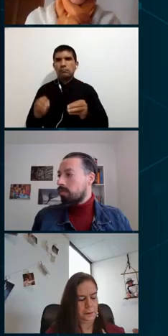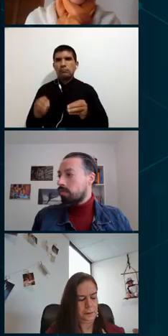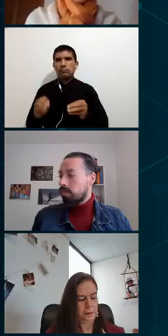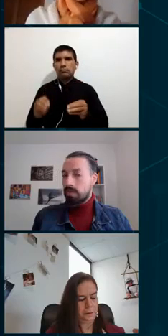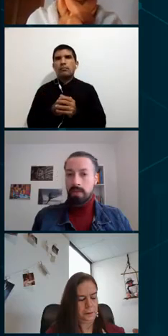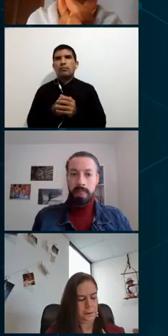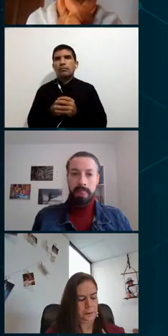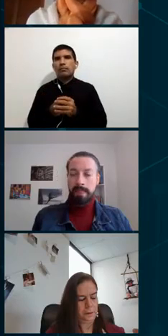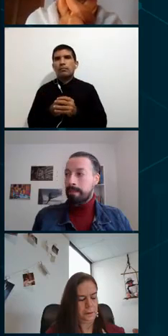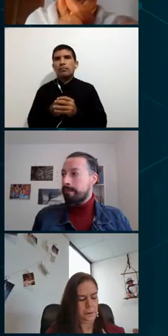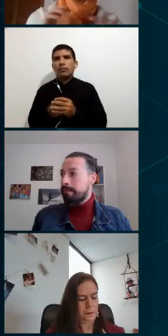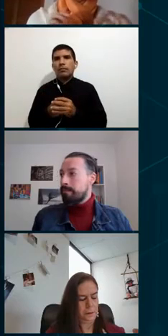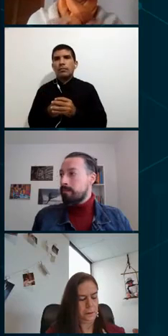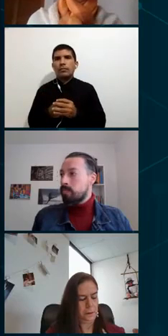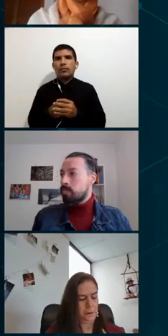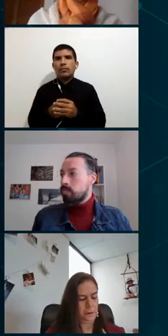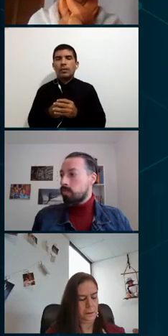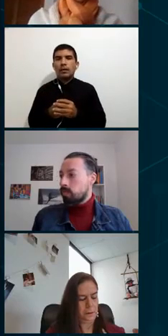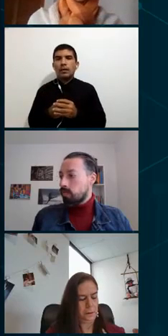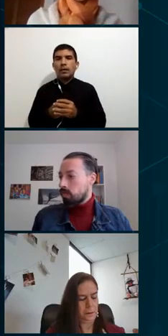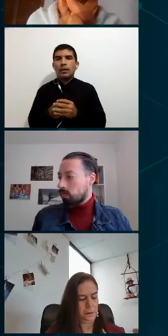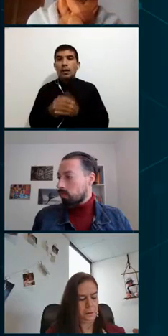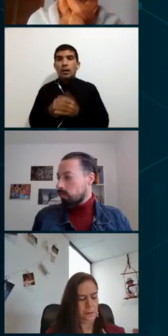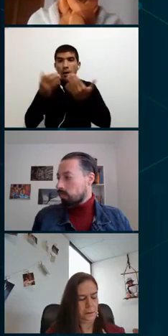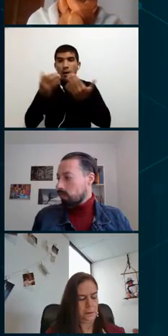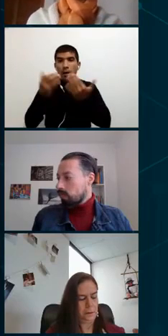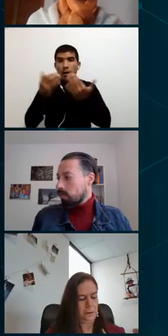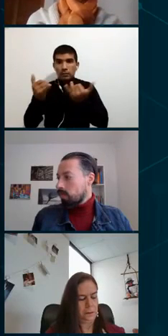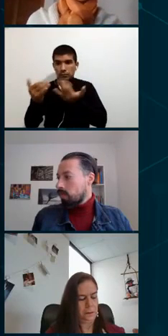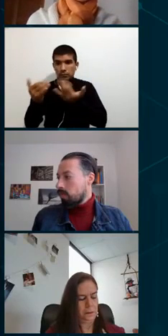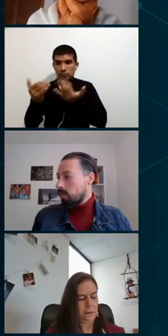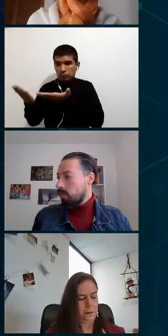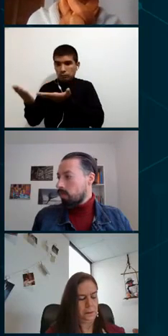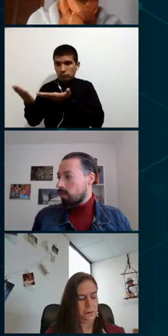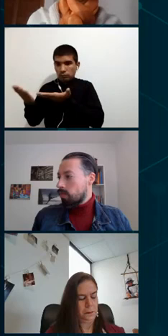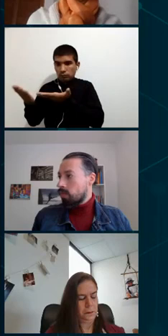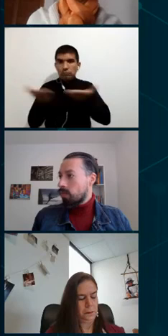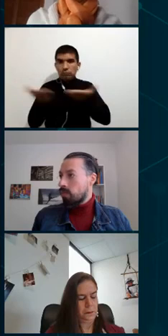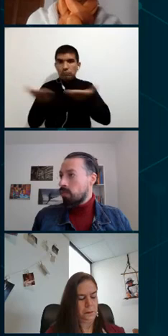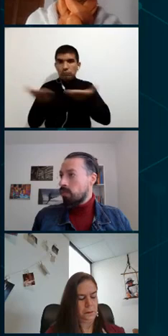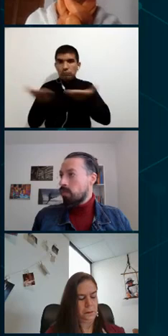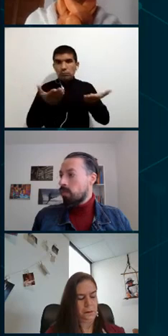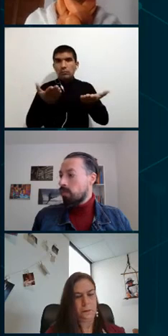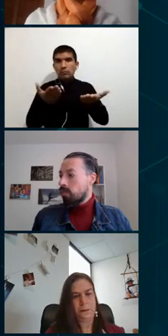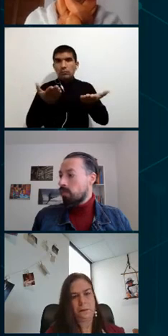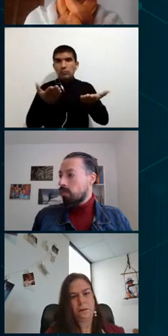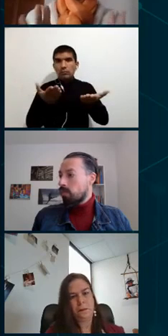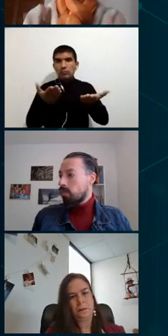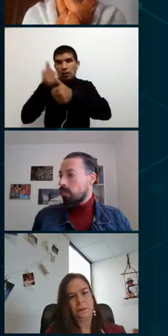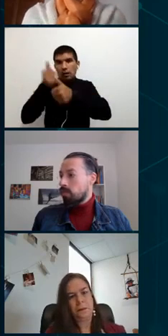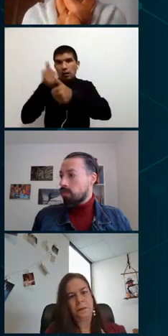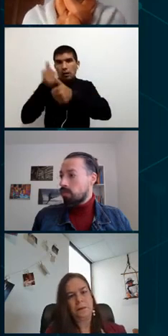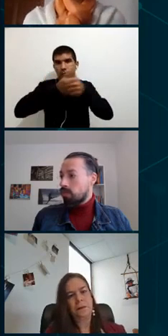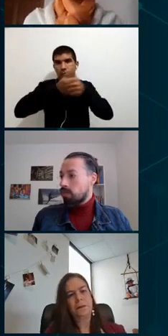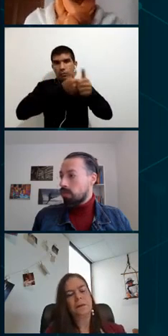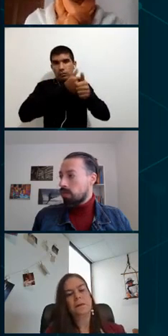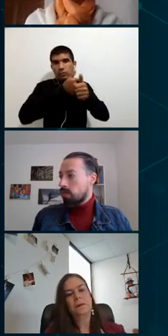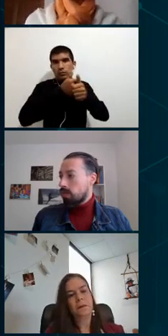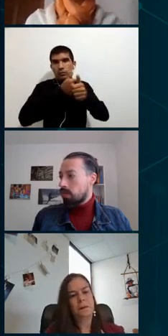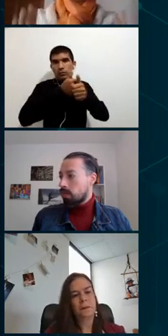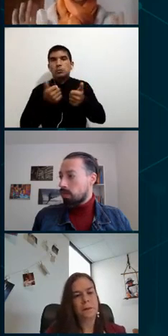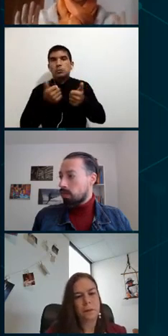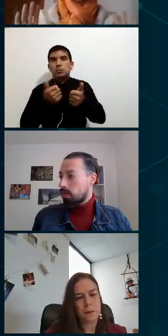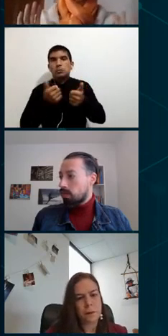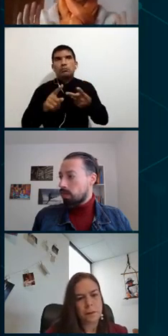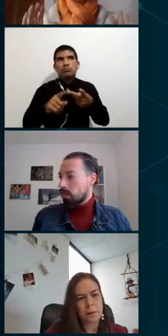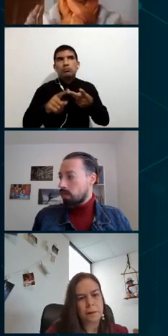del espacio, estamos aquí por detrás ya buscando las imágenes, elementos que están allí. Vamos a ver cómo nos queda